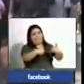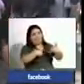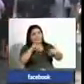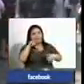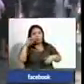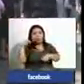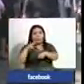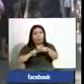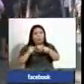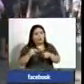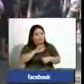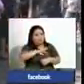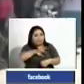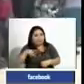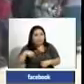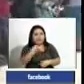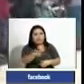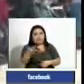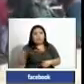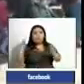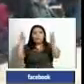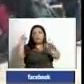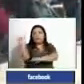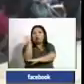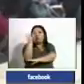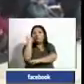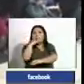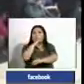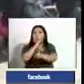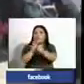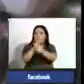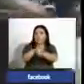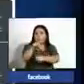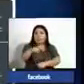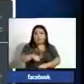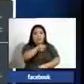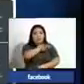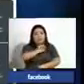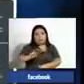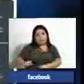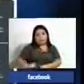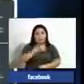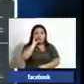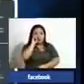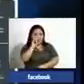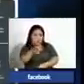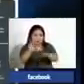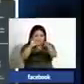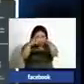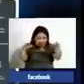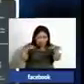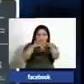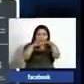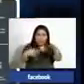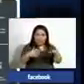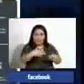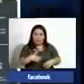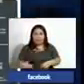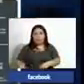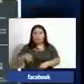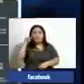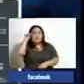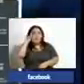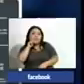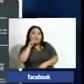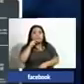$300 que están dando a las familias ante la emergencia por el coronavirus en el país. De acuerdo a lo que expuso el presidente de la República, Nayib